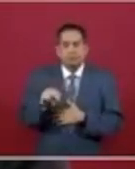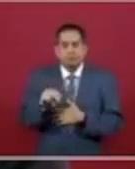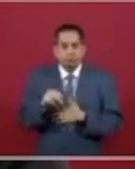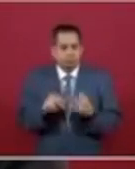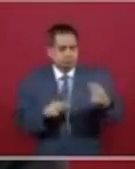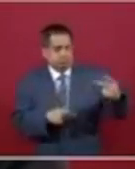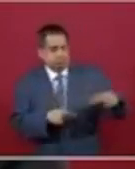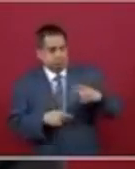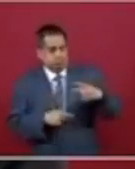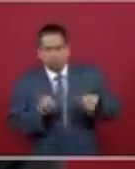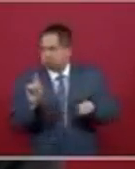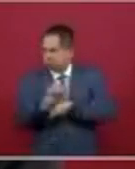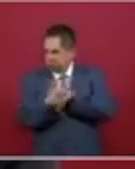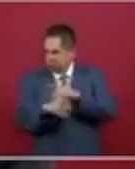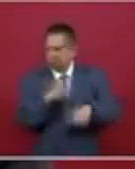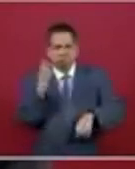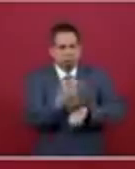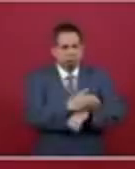cuestionó, no,